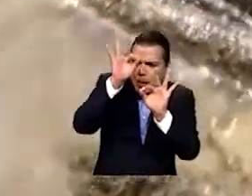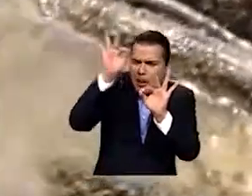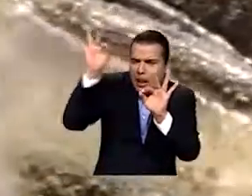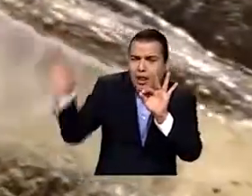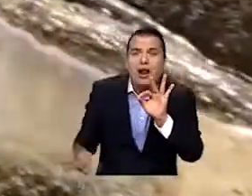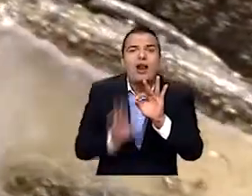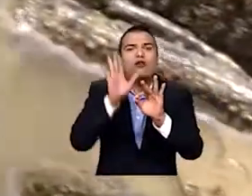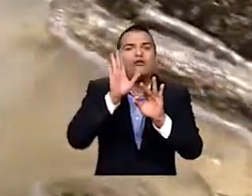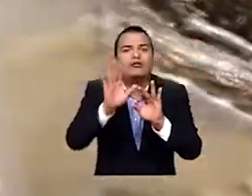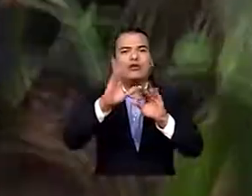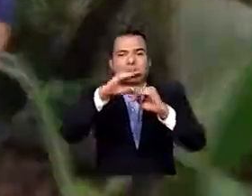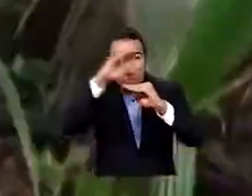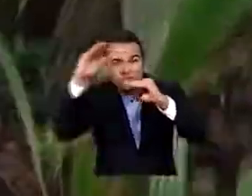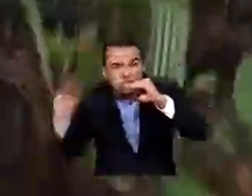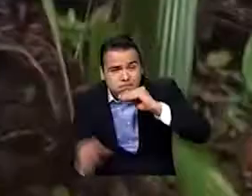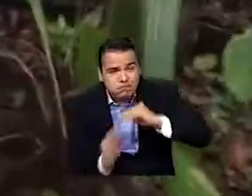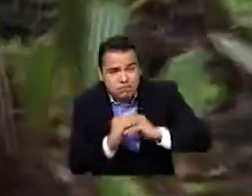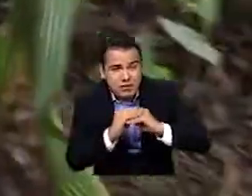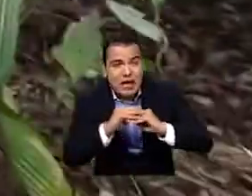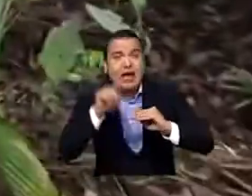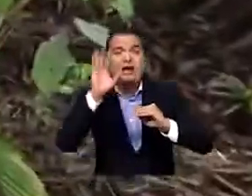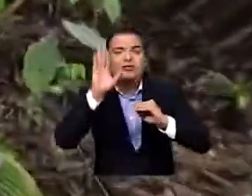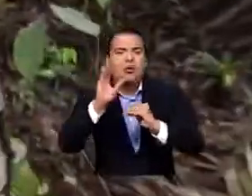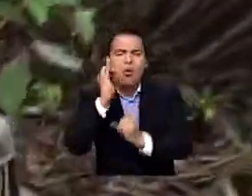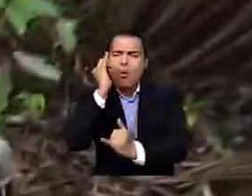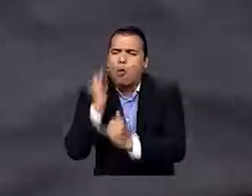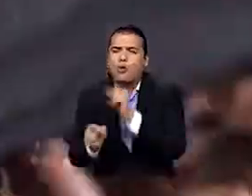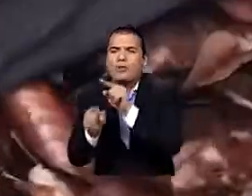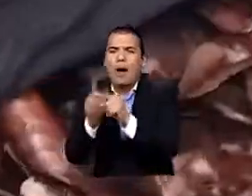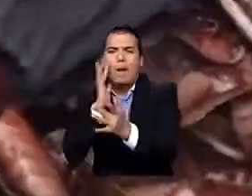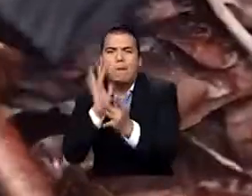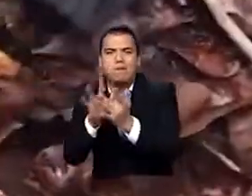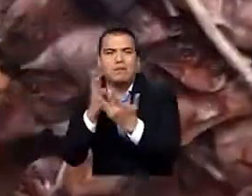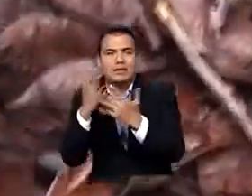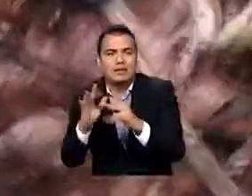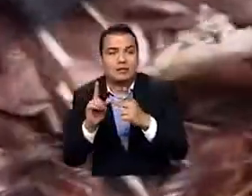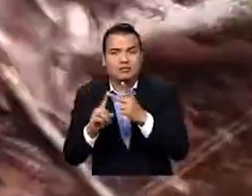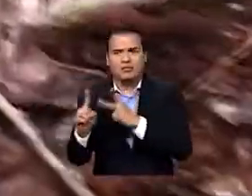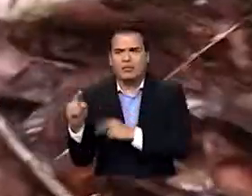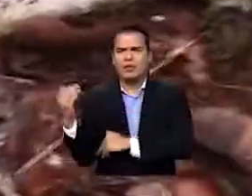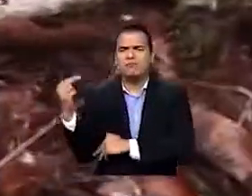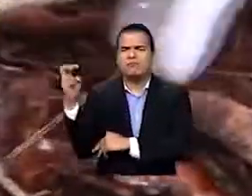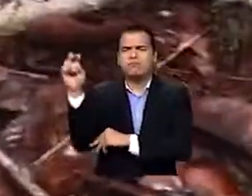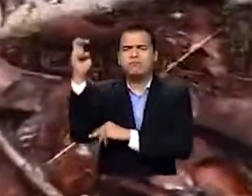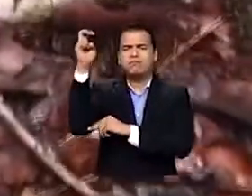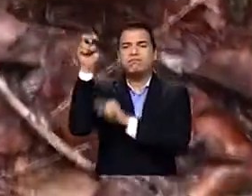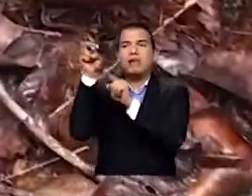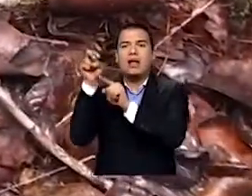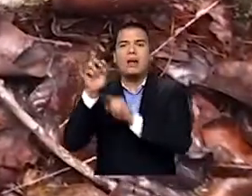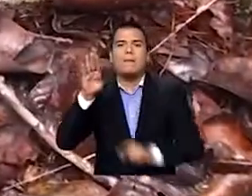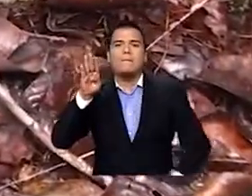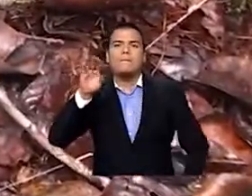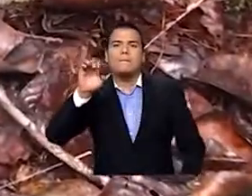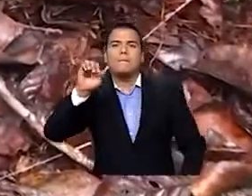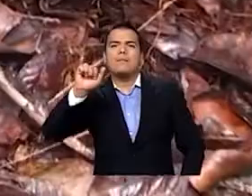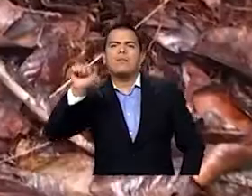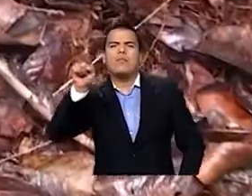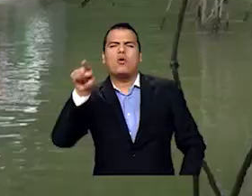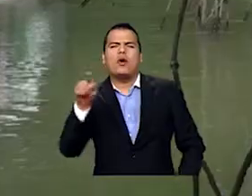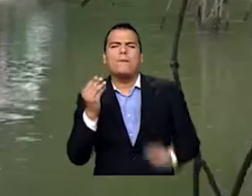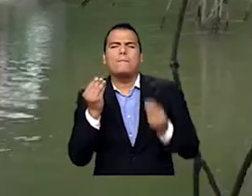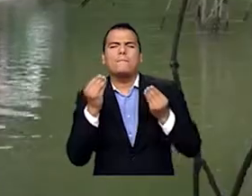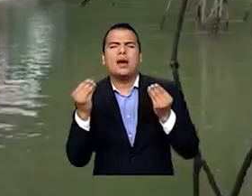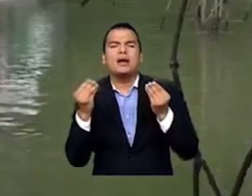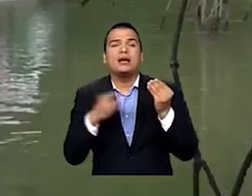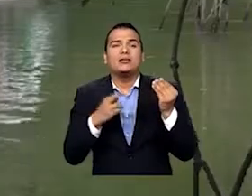alimenticia. Posteriormente, fueron liberadas las boas, que también ayudan a controlar roedores. Mira, primero una